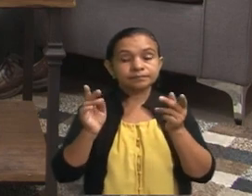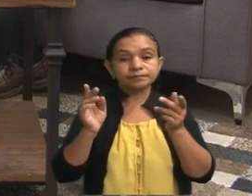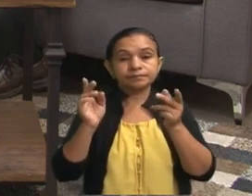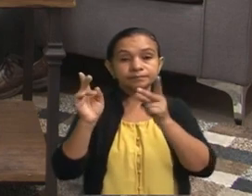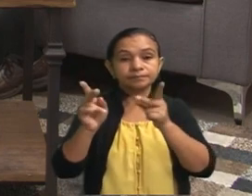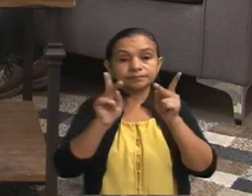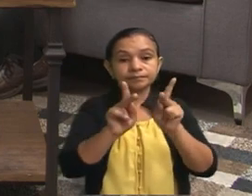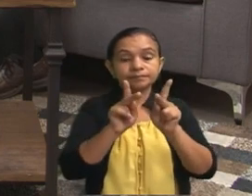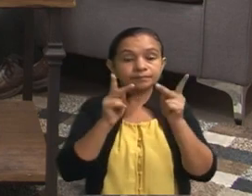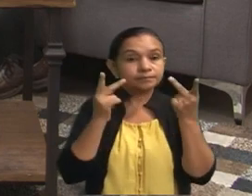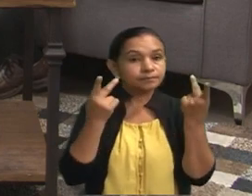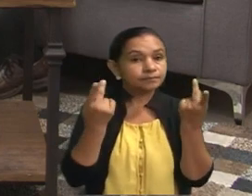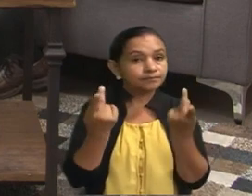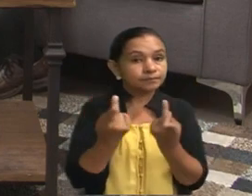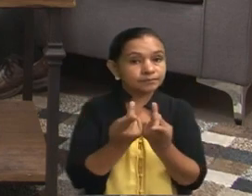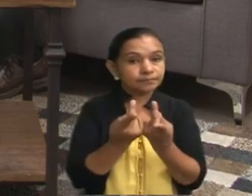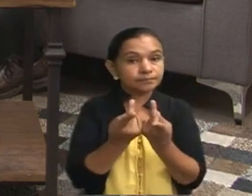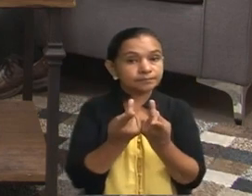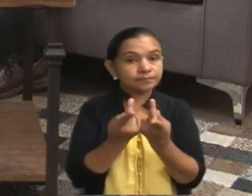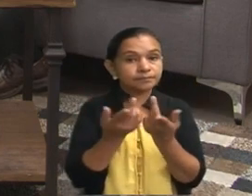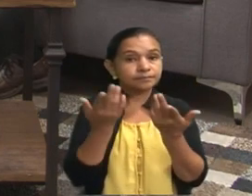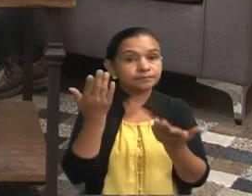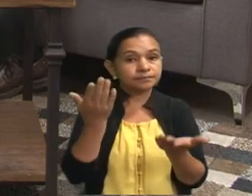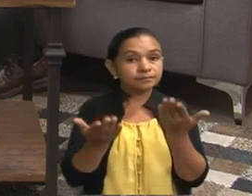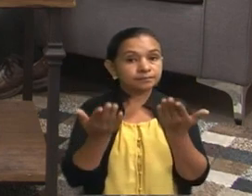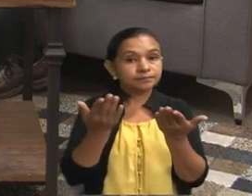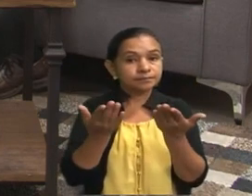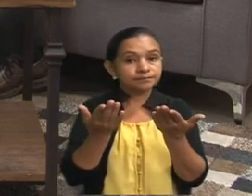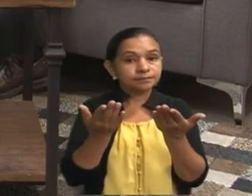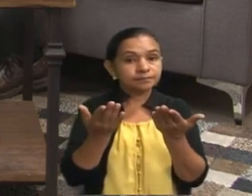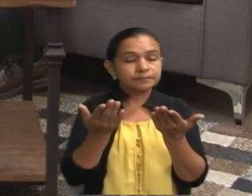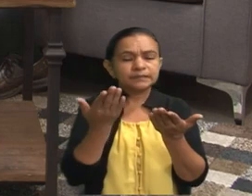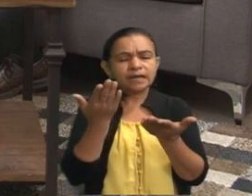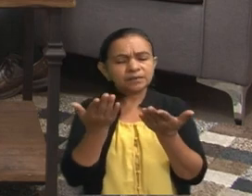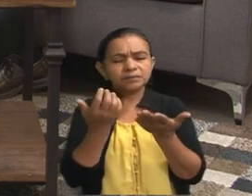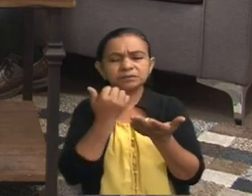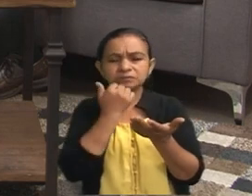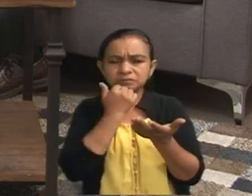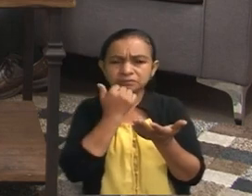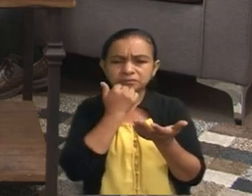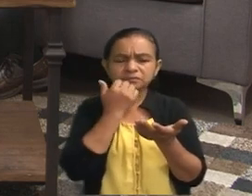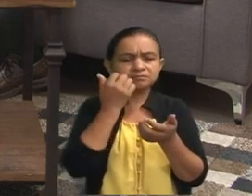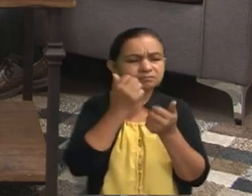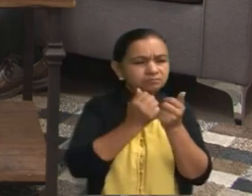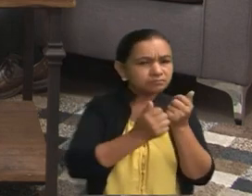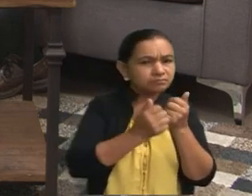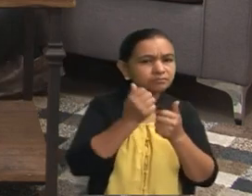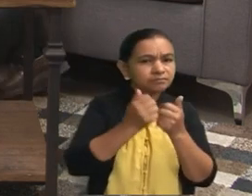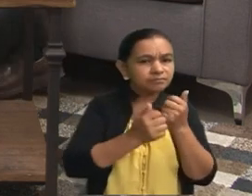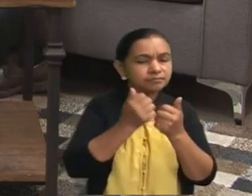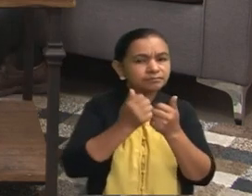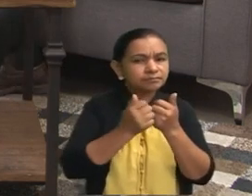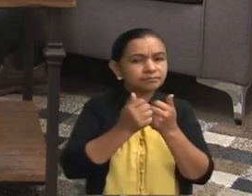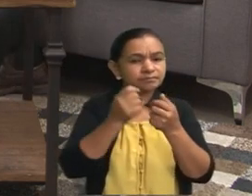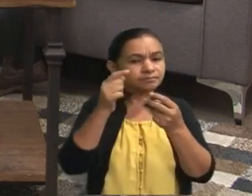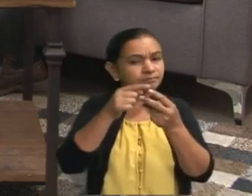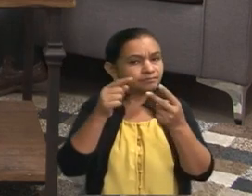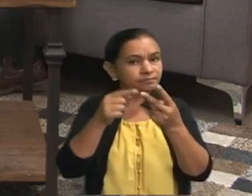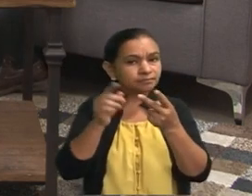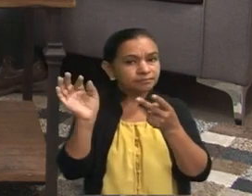público, y tal vez cometimos errores, tal vez hay problemas en los